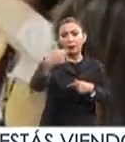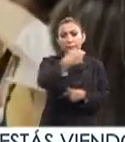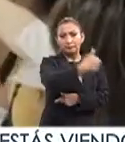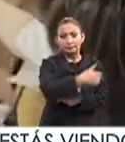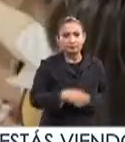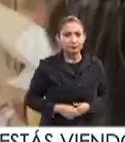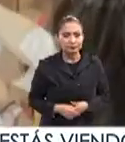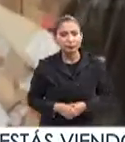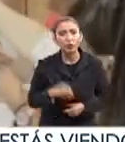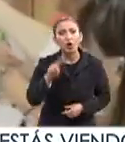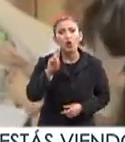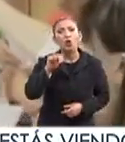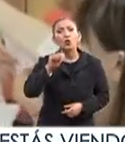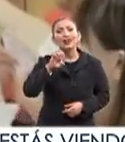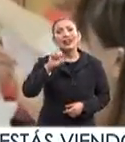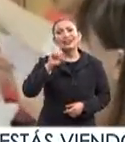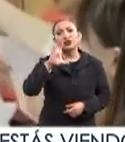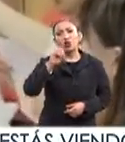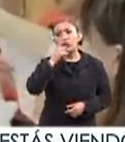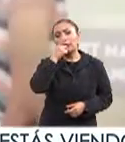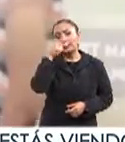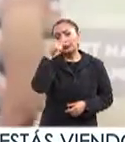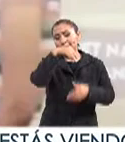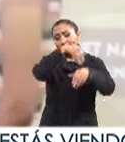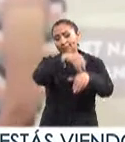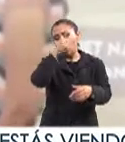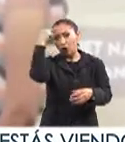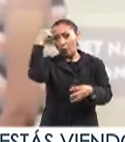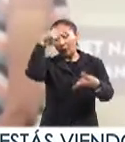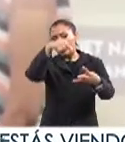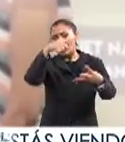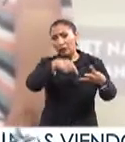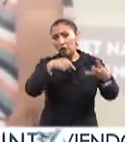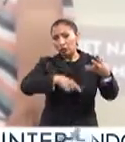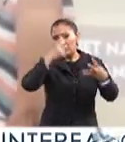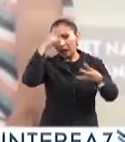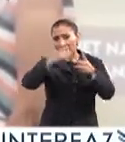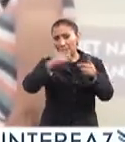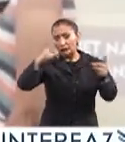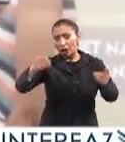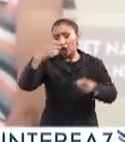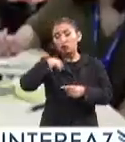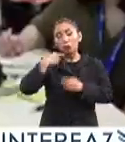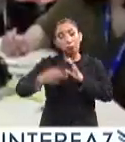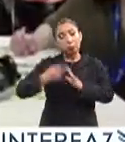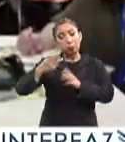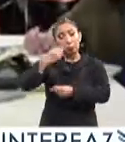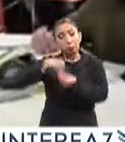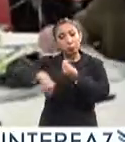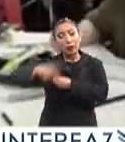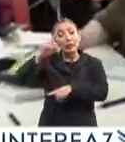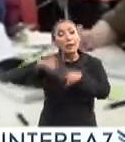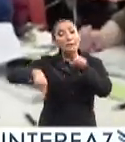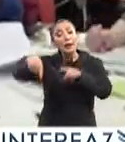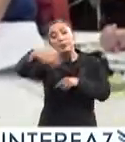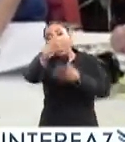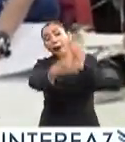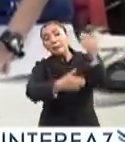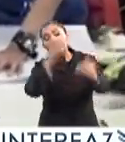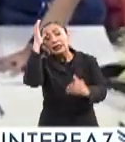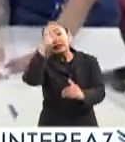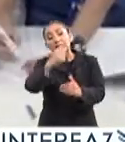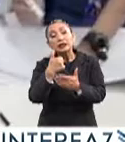persona. La UNESCO establece que el cumplimiento de los objetivos de desarrollo sostenible depende en gran medida de los avances en el